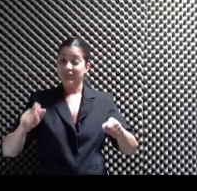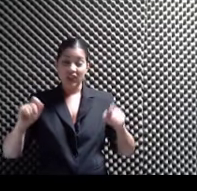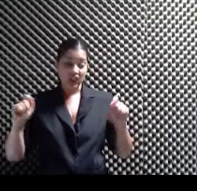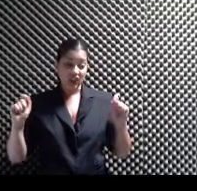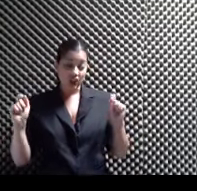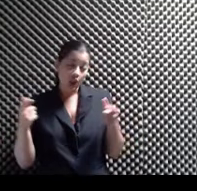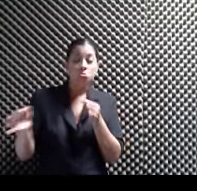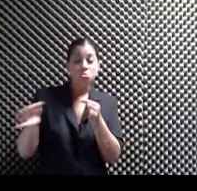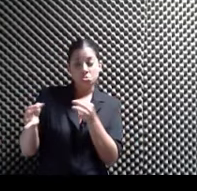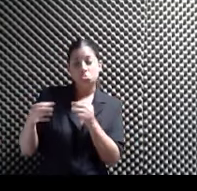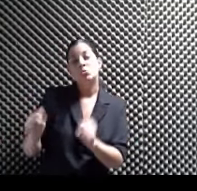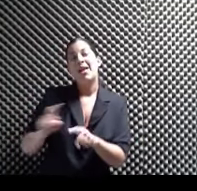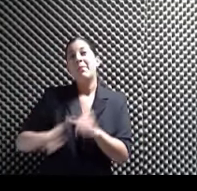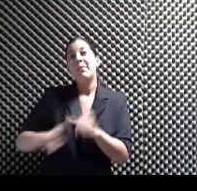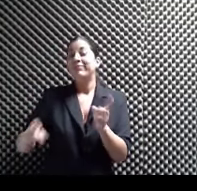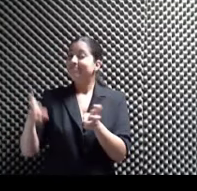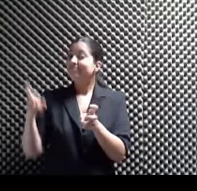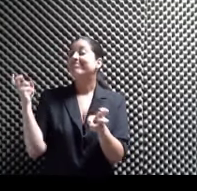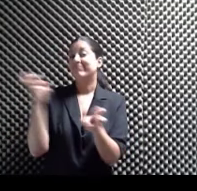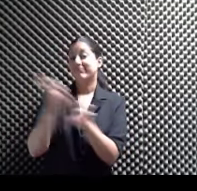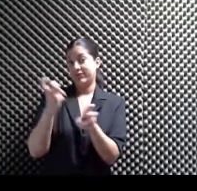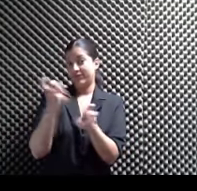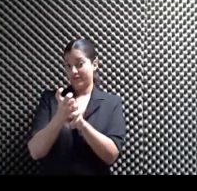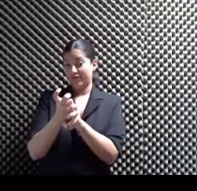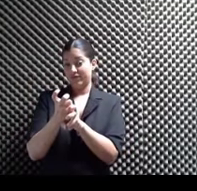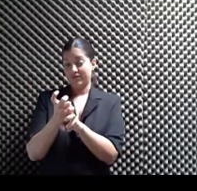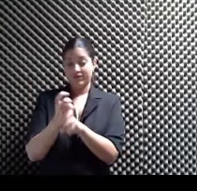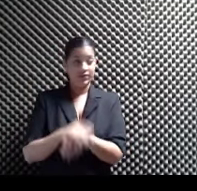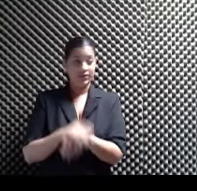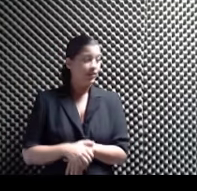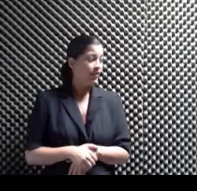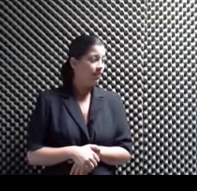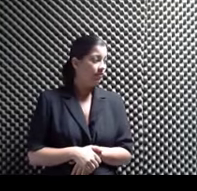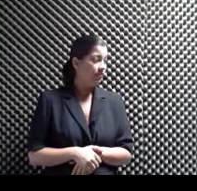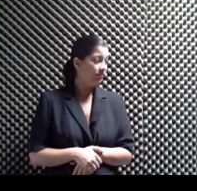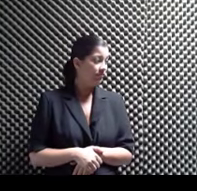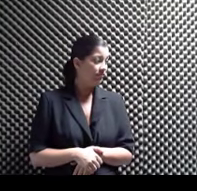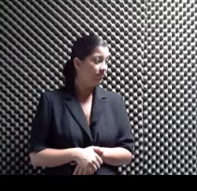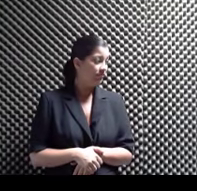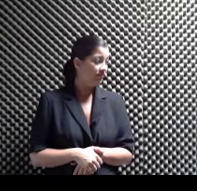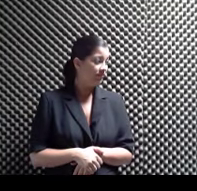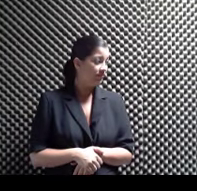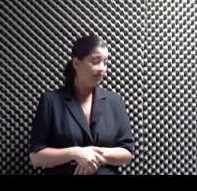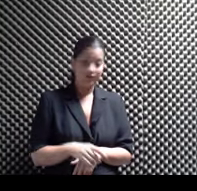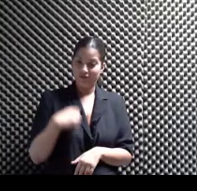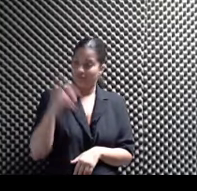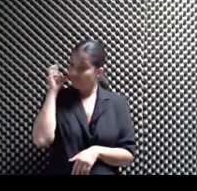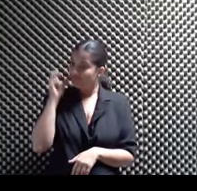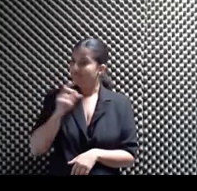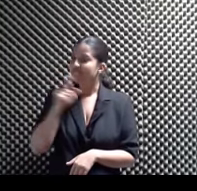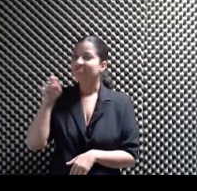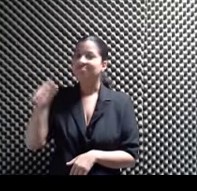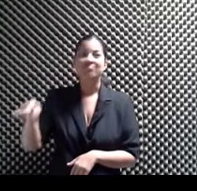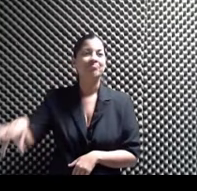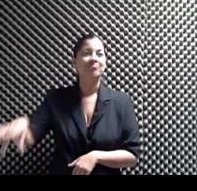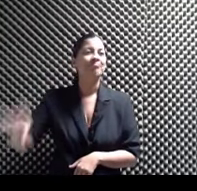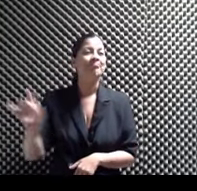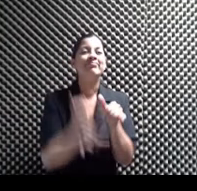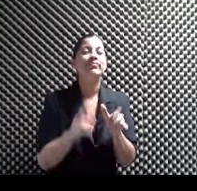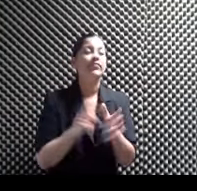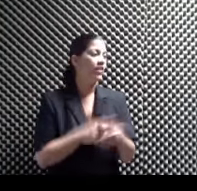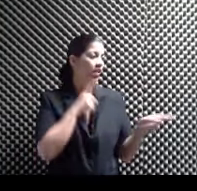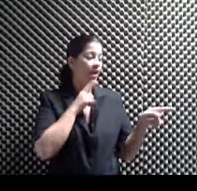Es un poco Este Ya Este Se quedó ahí Wow Y en el Y Piano